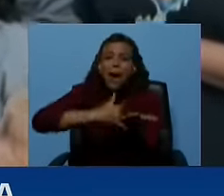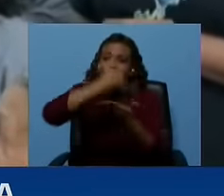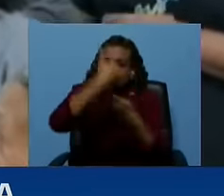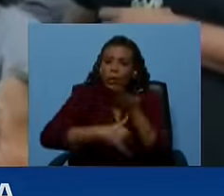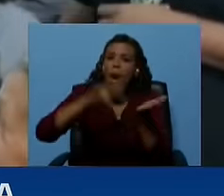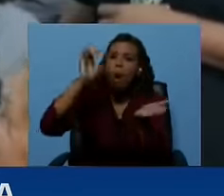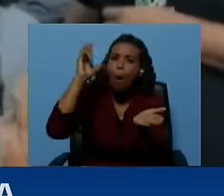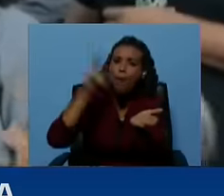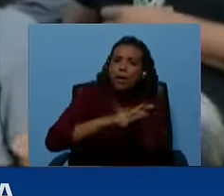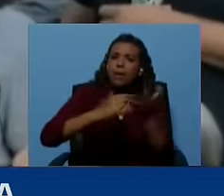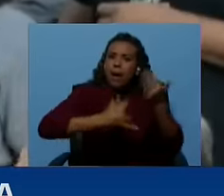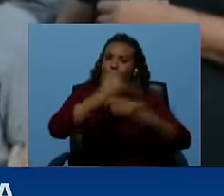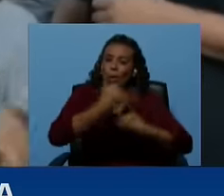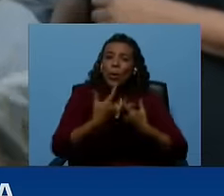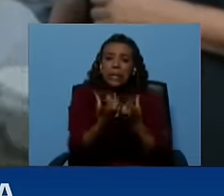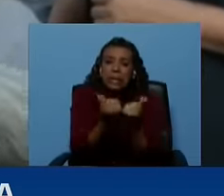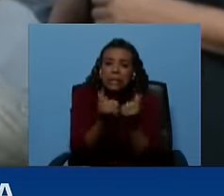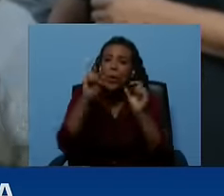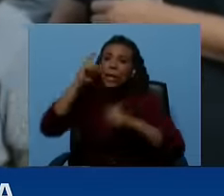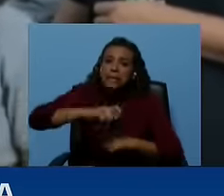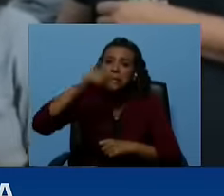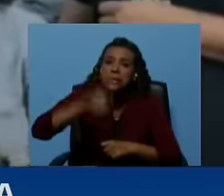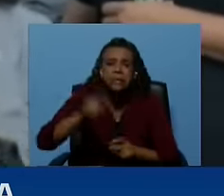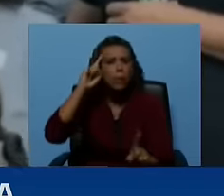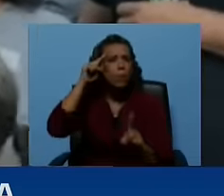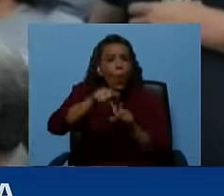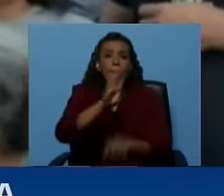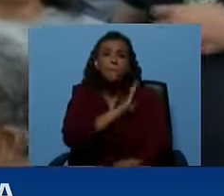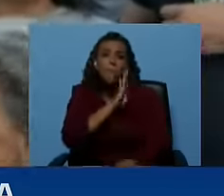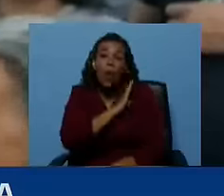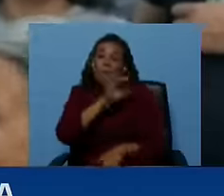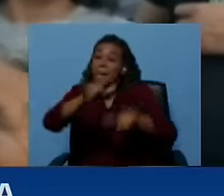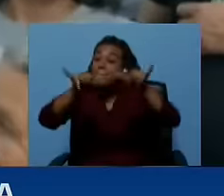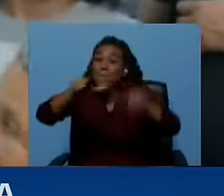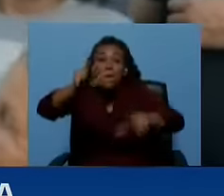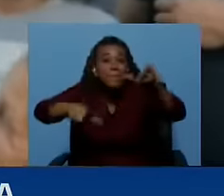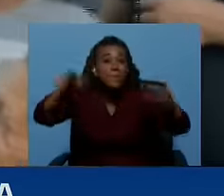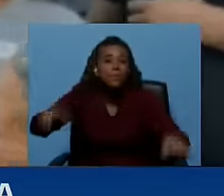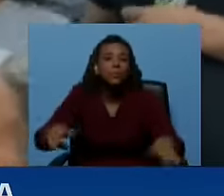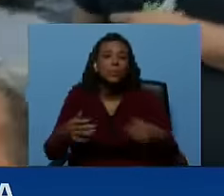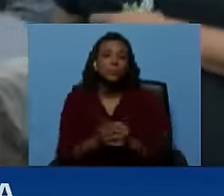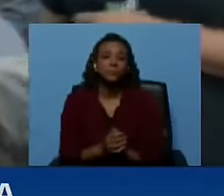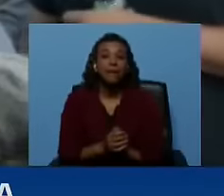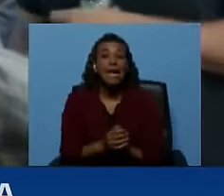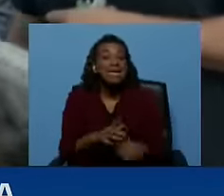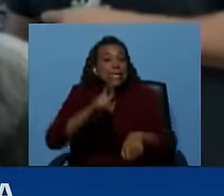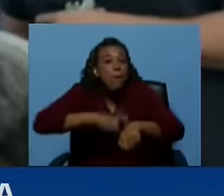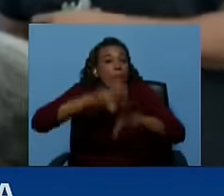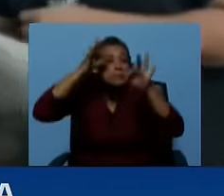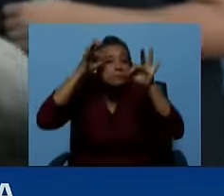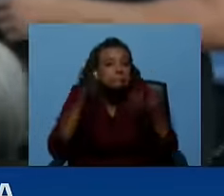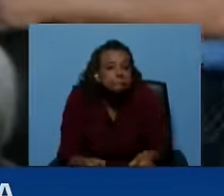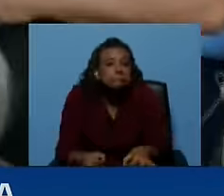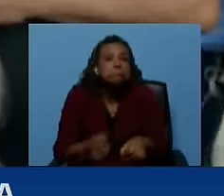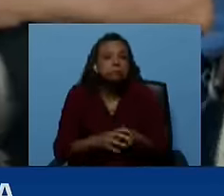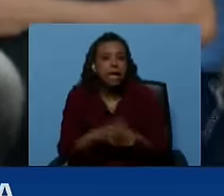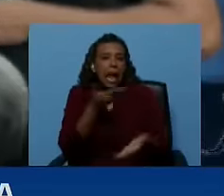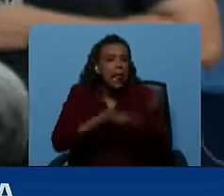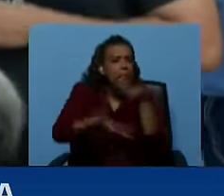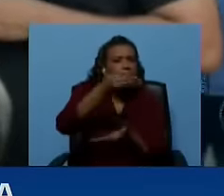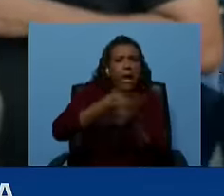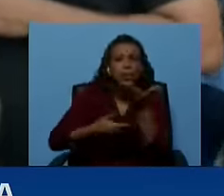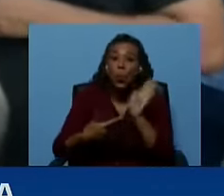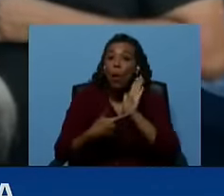inicien esos proyectos de inversión que son propiamente ejecutados por la comunidad Así que ese momento de interactuar